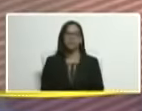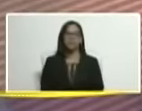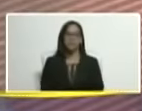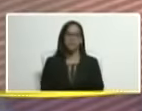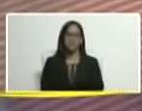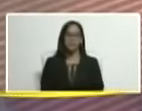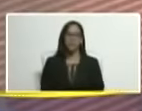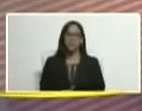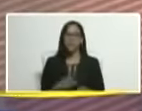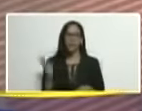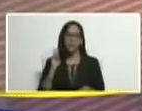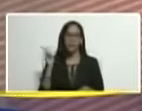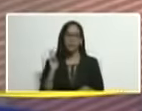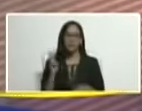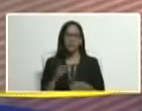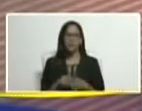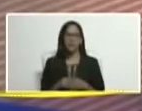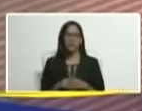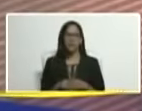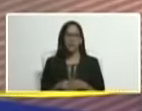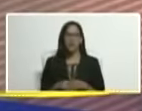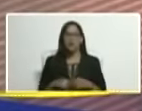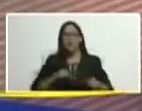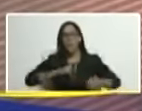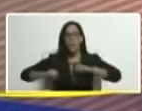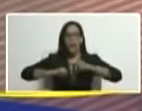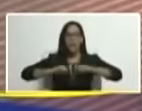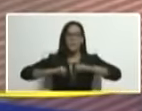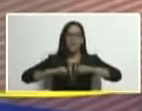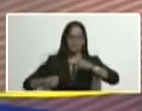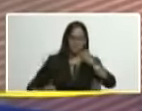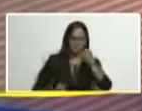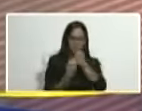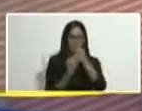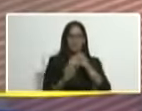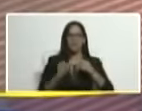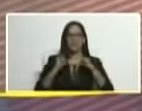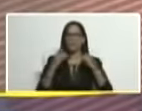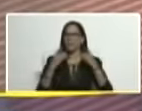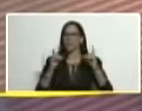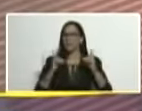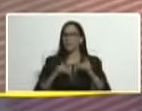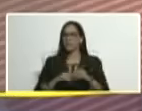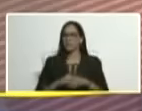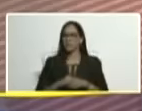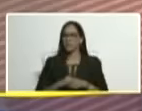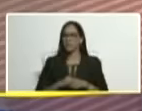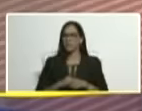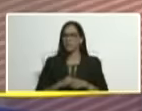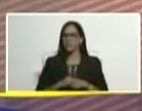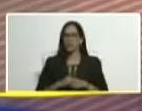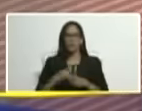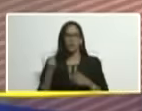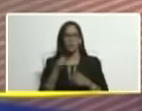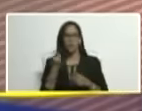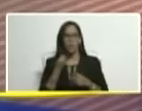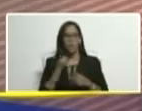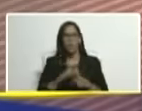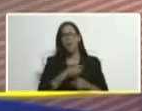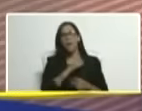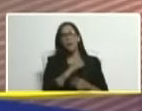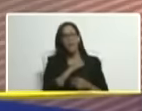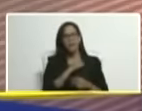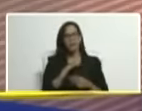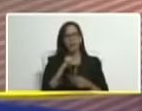¿Por qué en Venezuela fueron los grandes movimientos precursores de la independencia, como el de José María España y Manuel